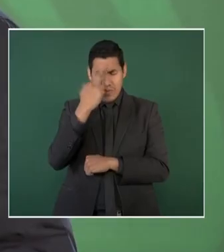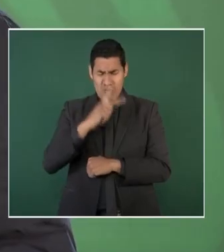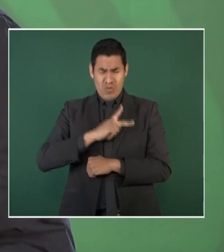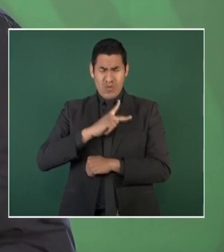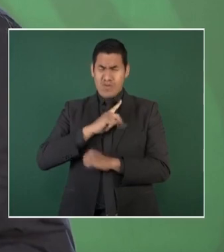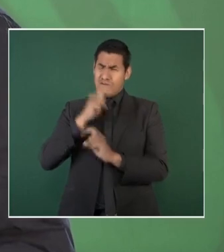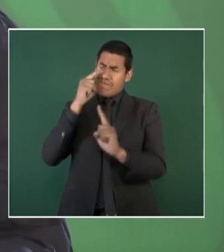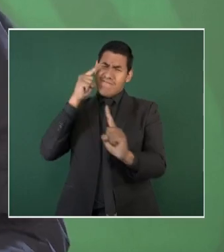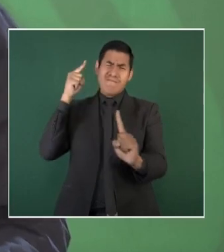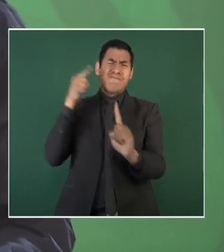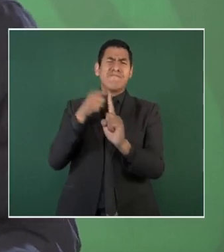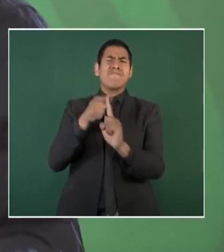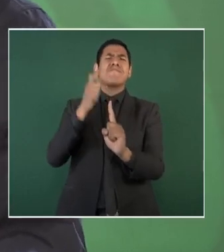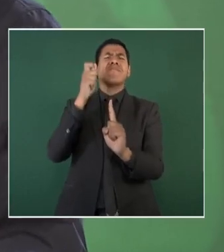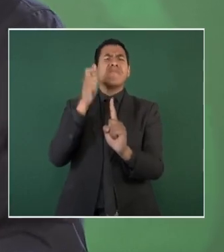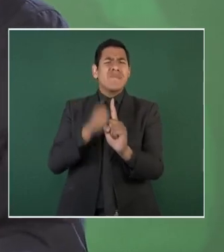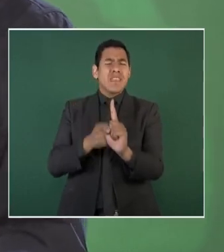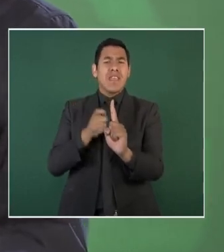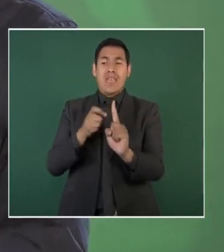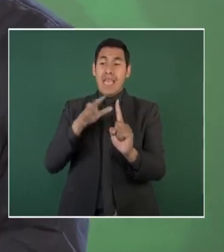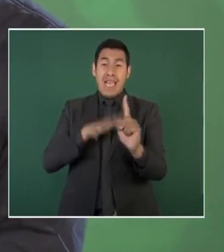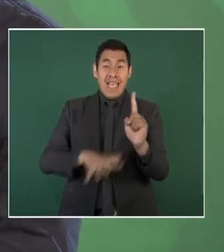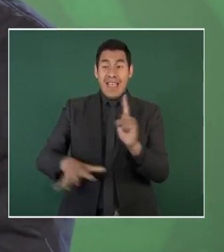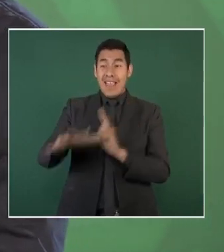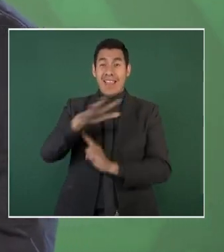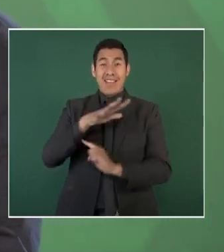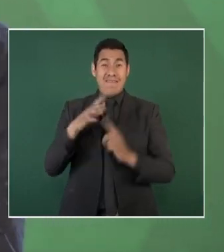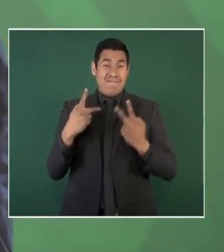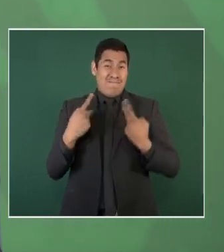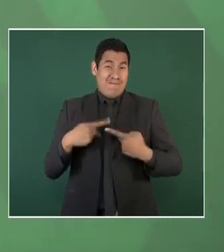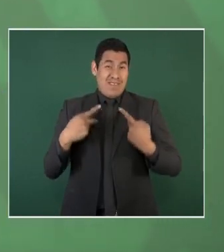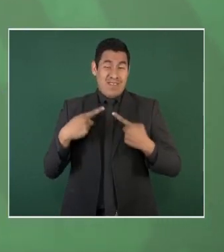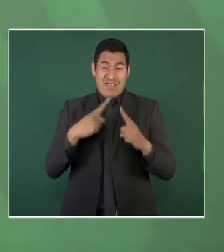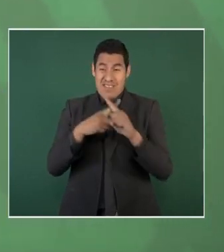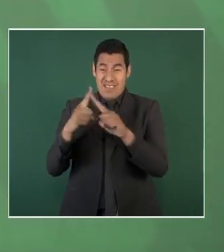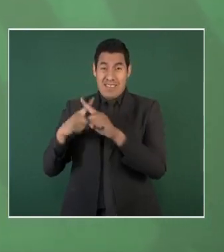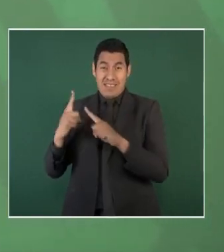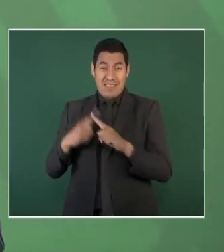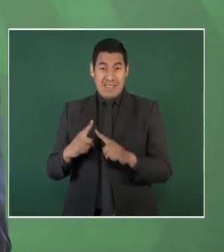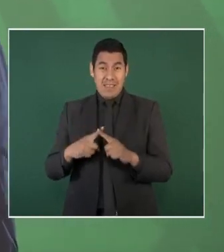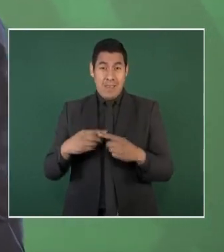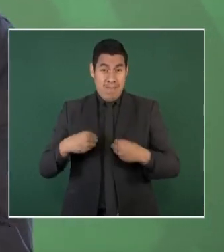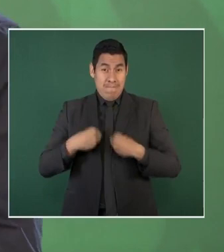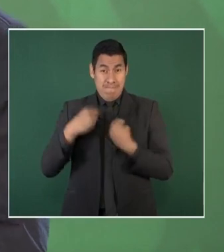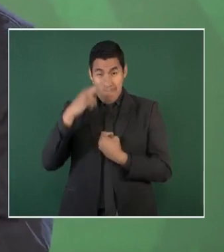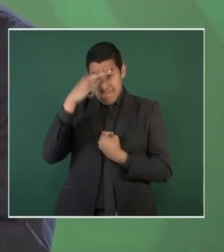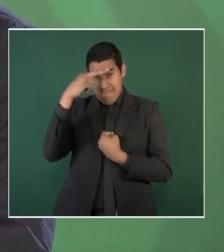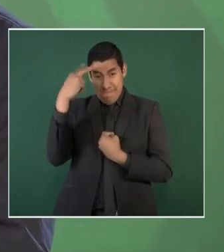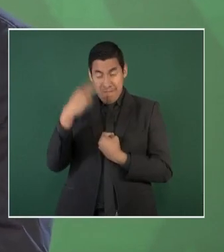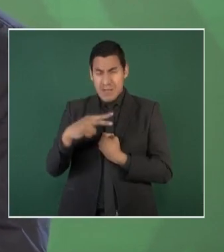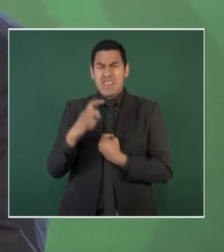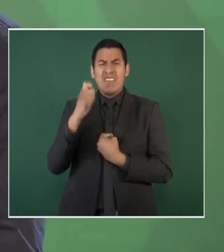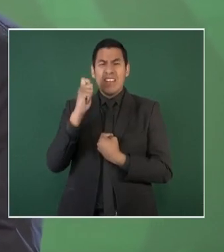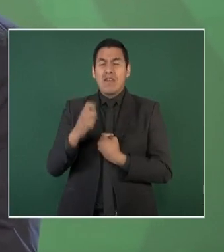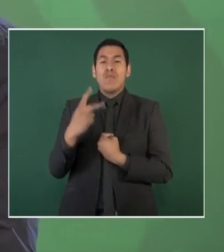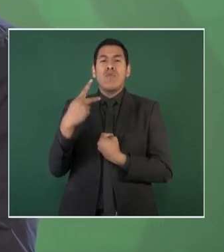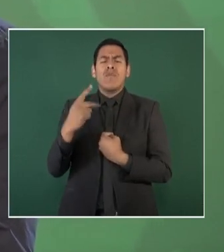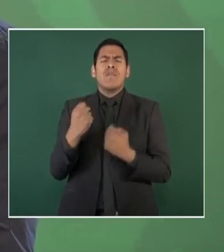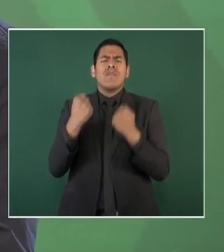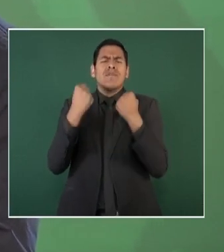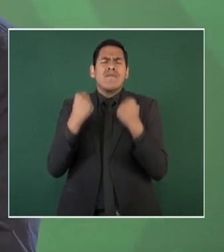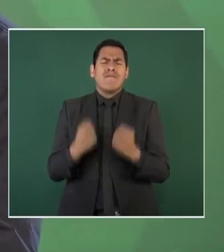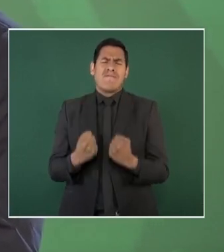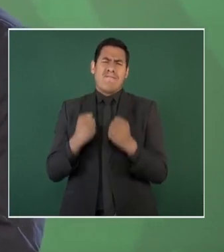es garantizar la seguridad social al mexicano desde